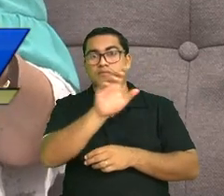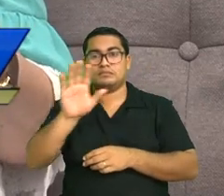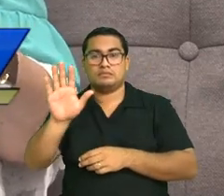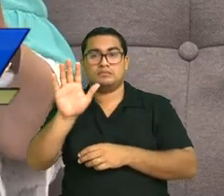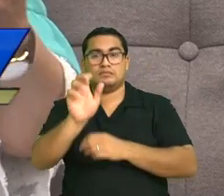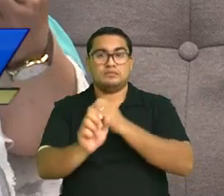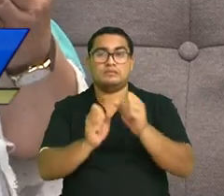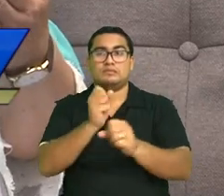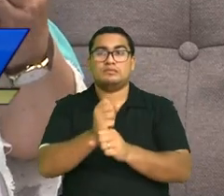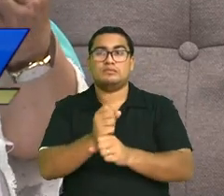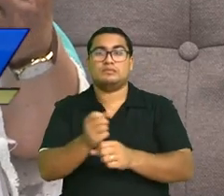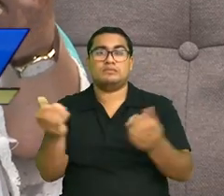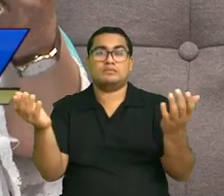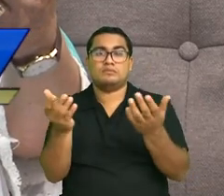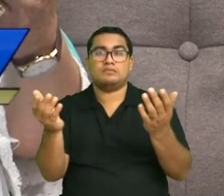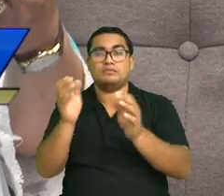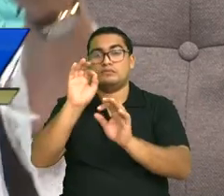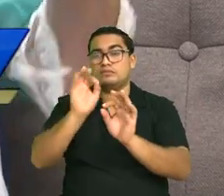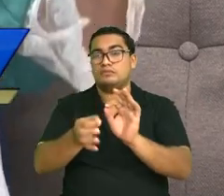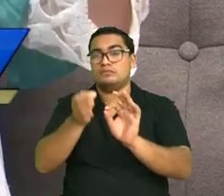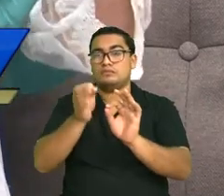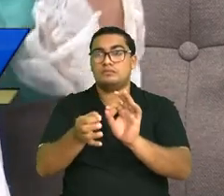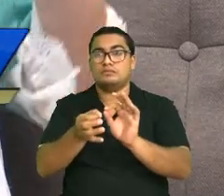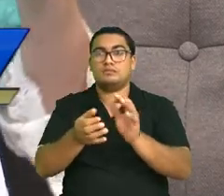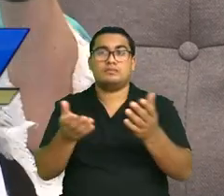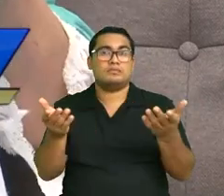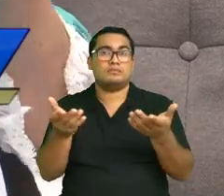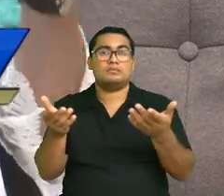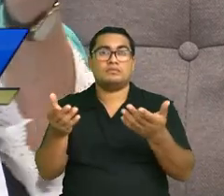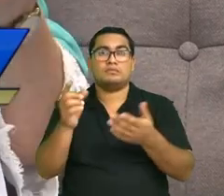O sea, cuando hace unos